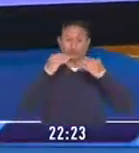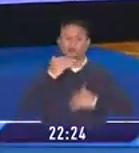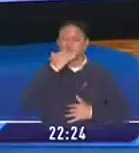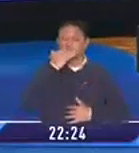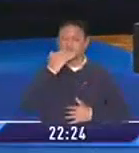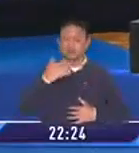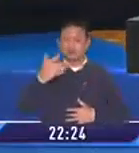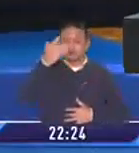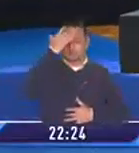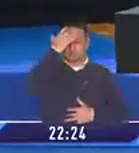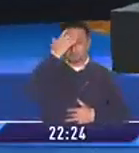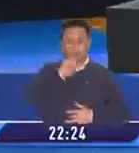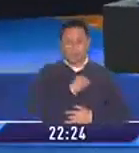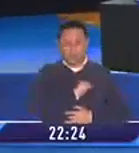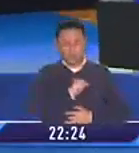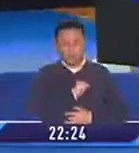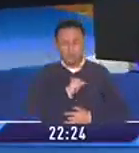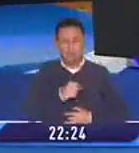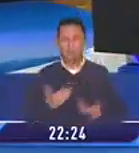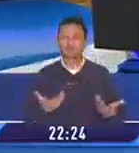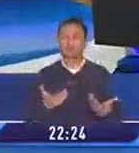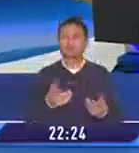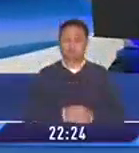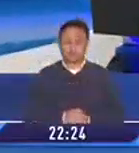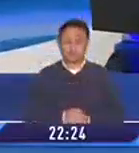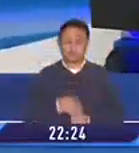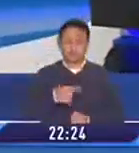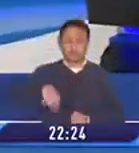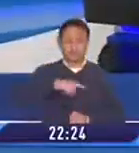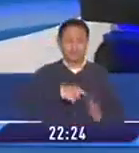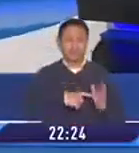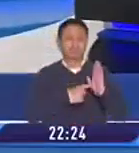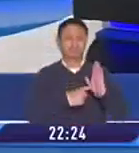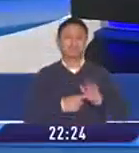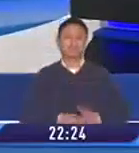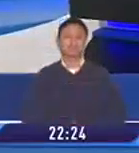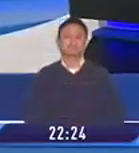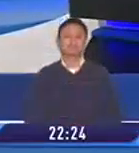habría esparcido en el ambiente. ¿Dónde sucedió? Se lo contamos en breve.